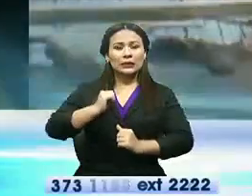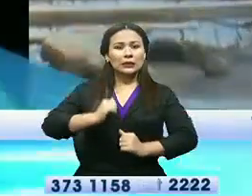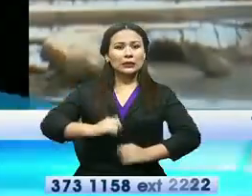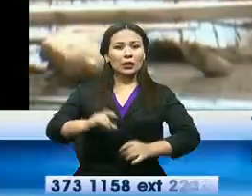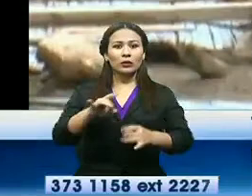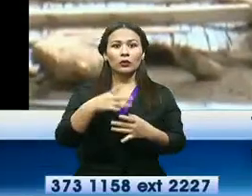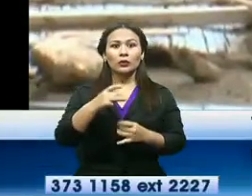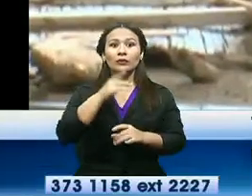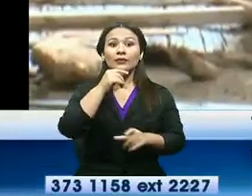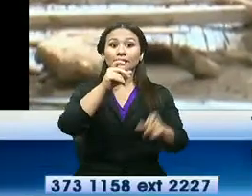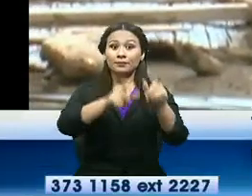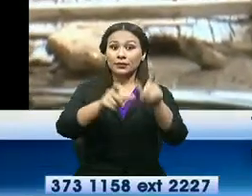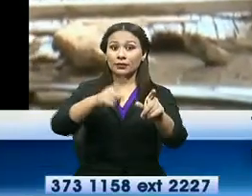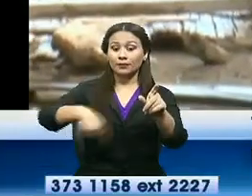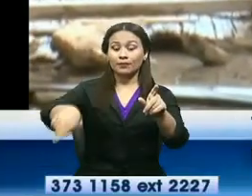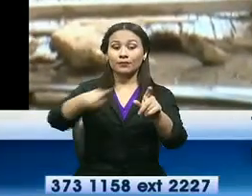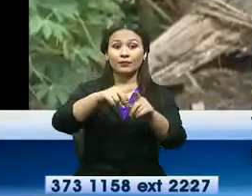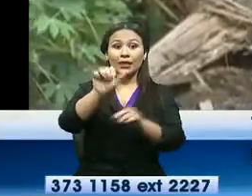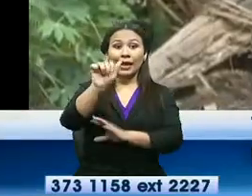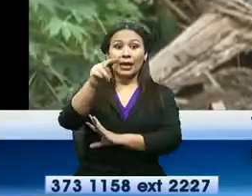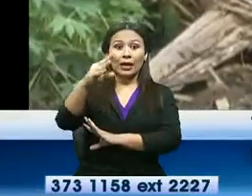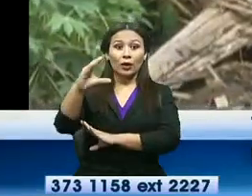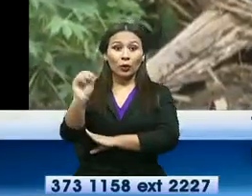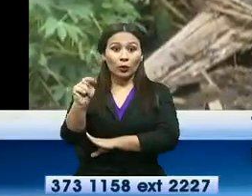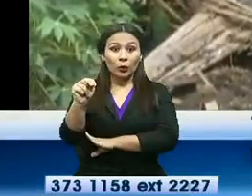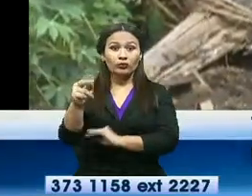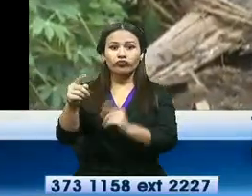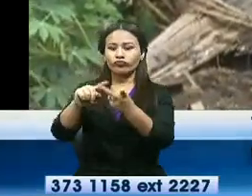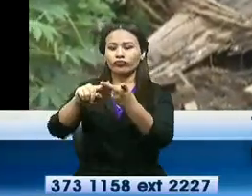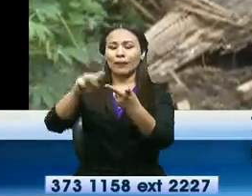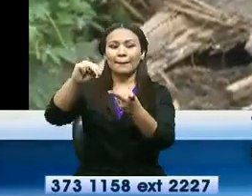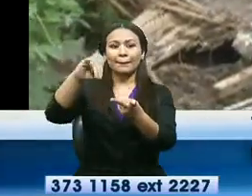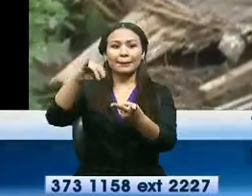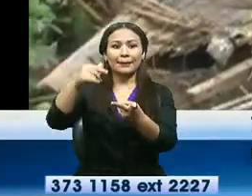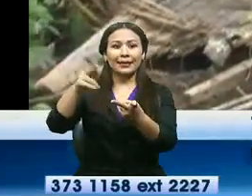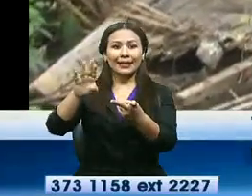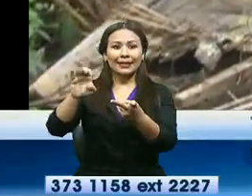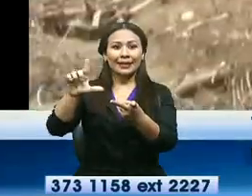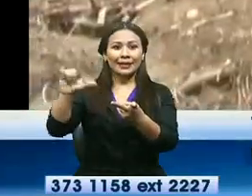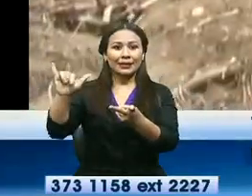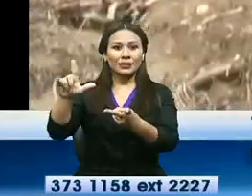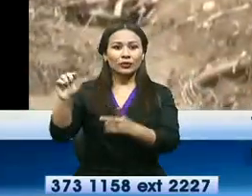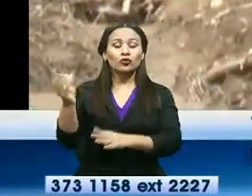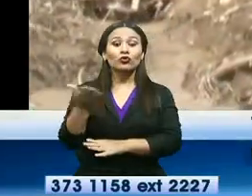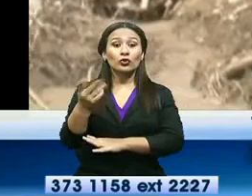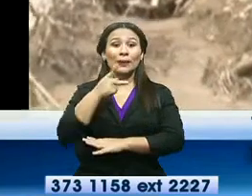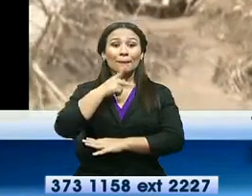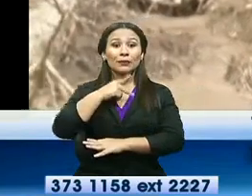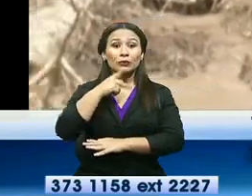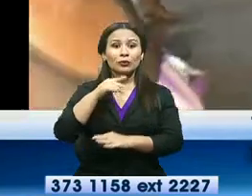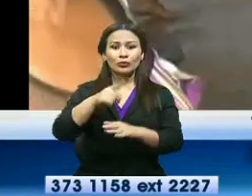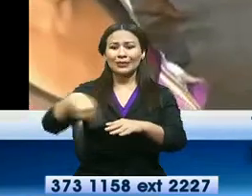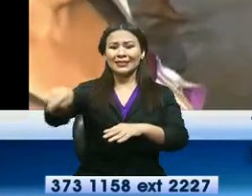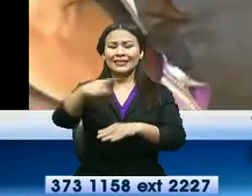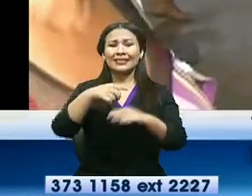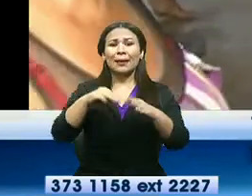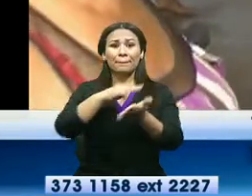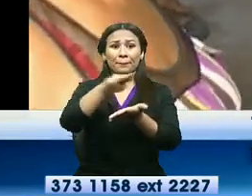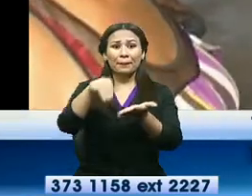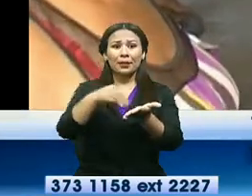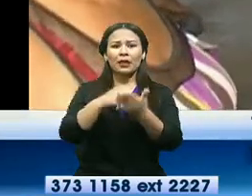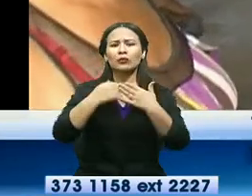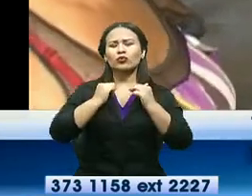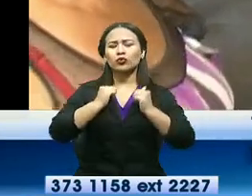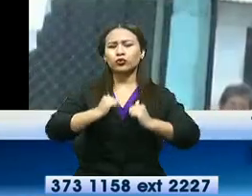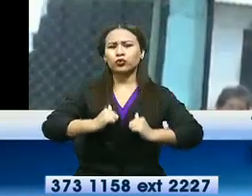los habitantes del sitio Sancón y Miguelillo, que perdieron sus viviendas por el fuerte temporal en Manabí. Hoy han pasado 20 días después